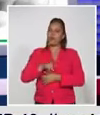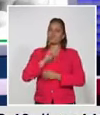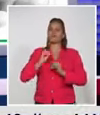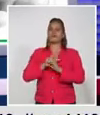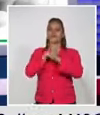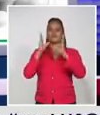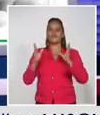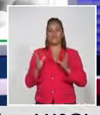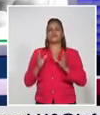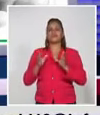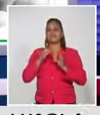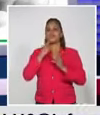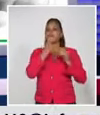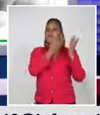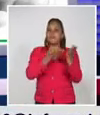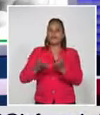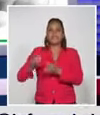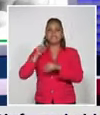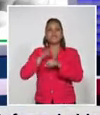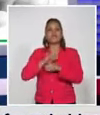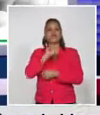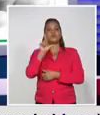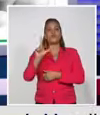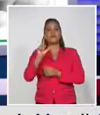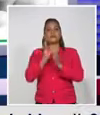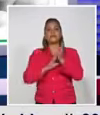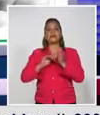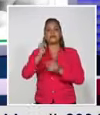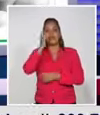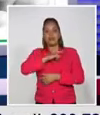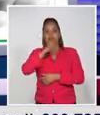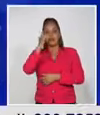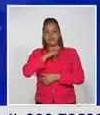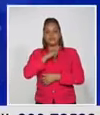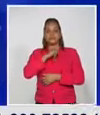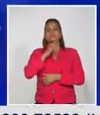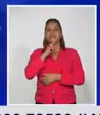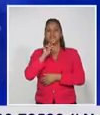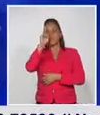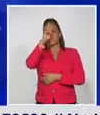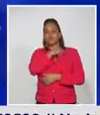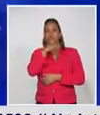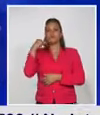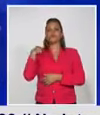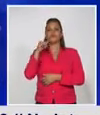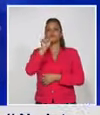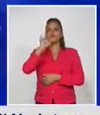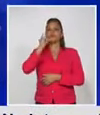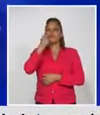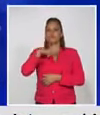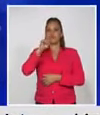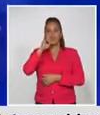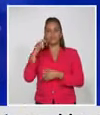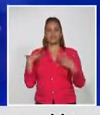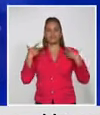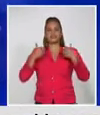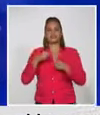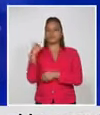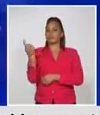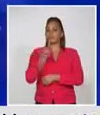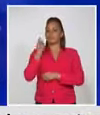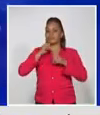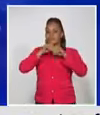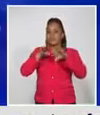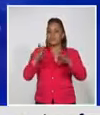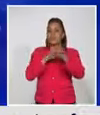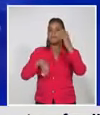habitual, y la bienvenida en este lunes 5 de abril al doctor Francisco Durán García, director nacional de epidemiología de nuestro Ministerio de